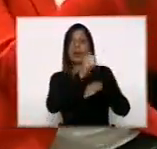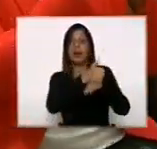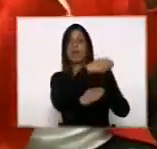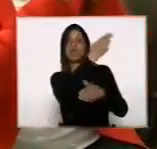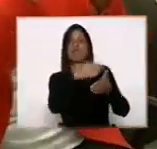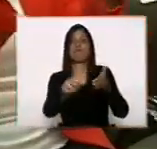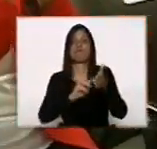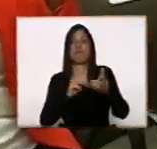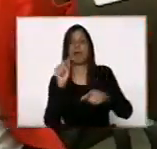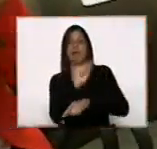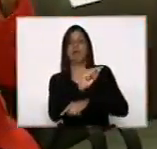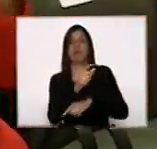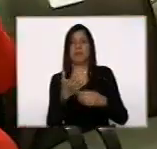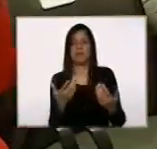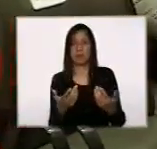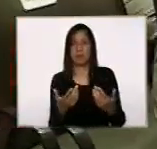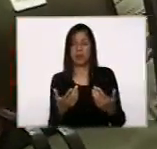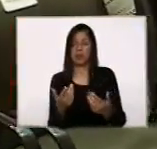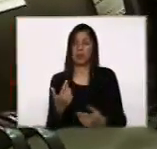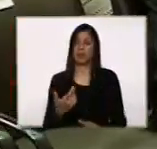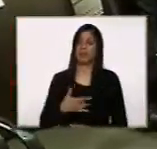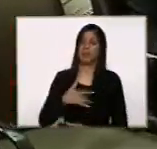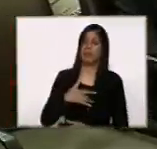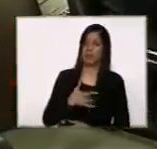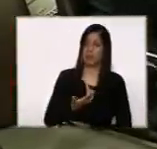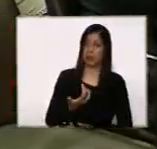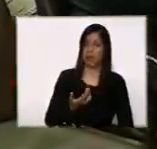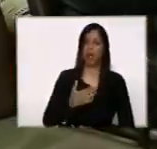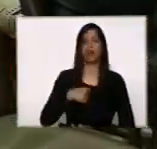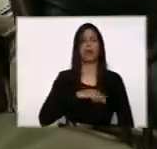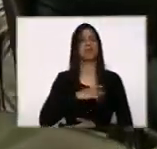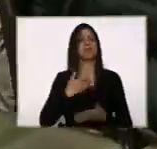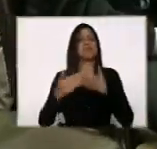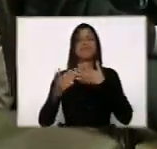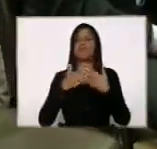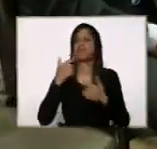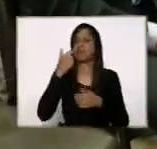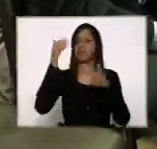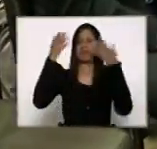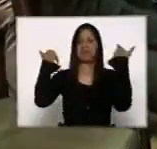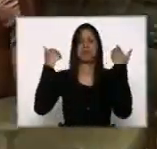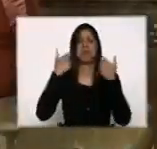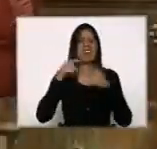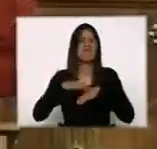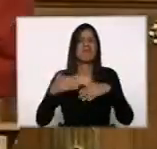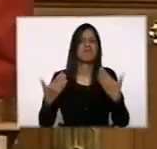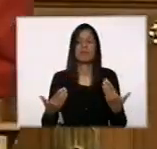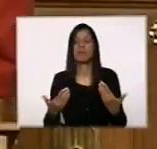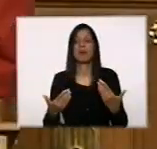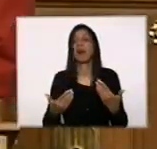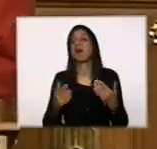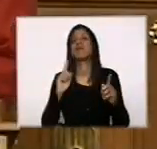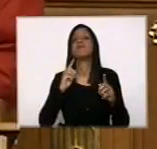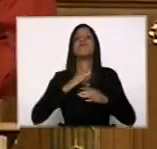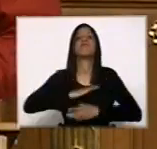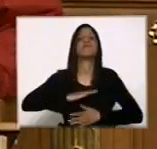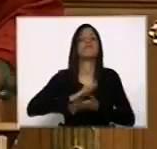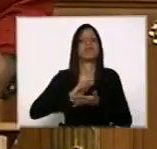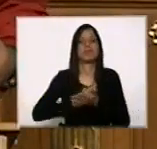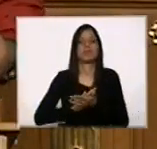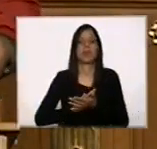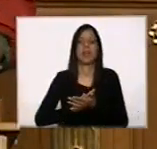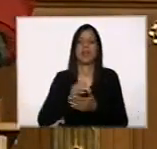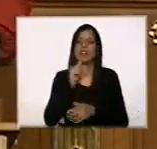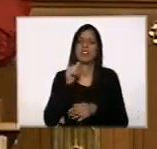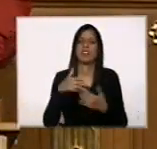Bueno, una sanción de ese tipo debe llenarnos de mucha satisfacción por la causa y de dónde proviene y las